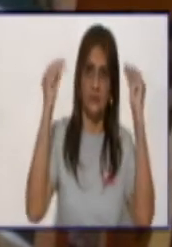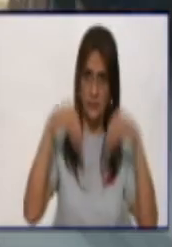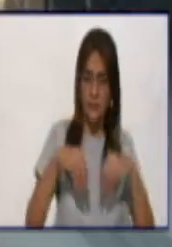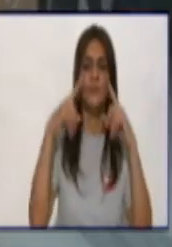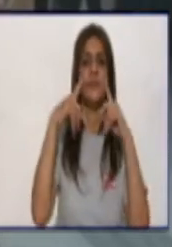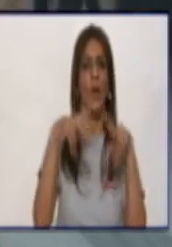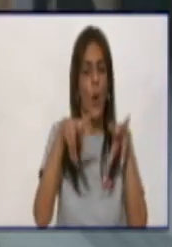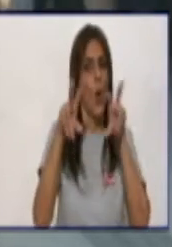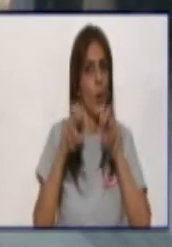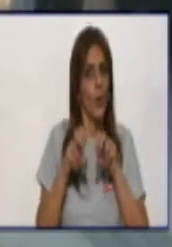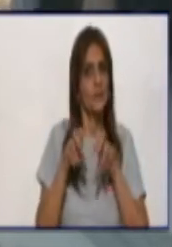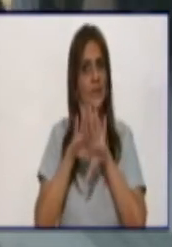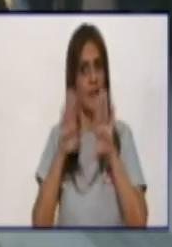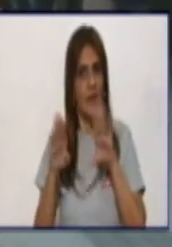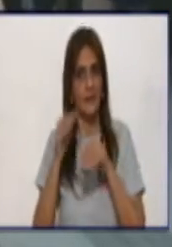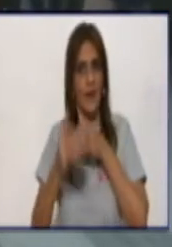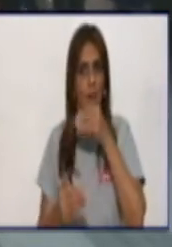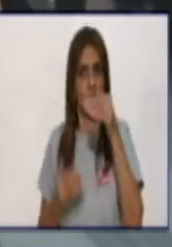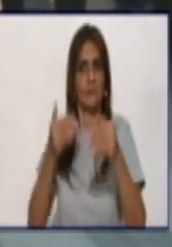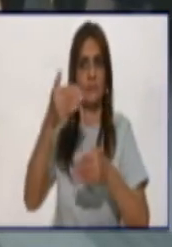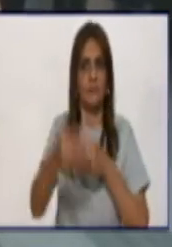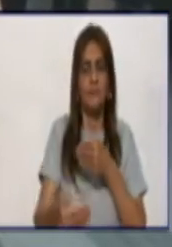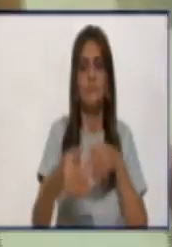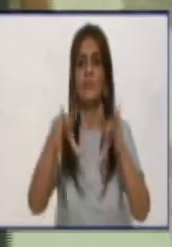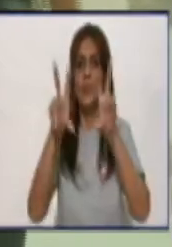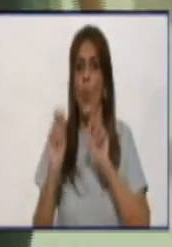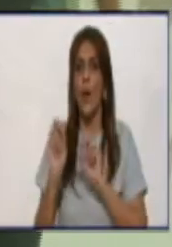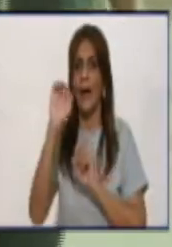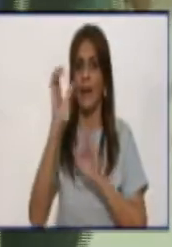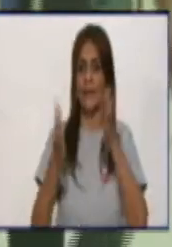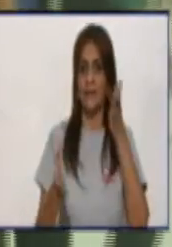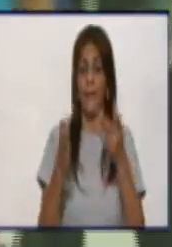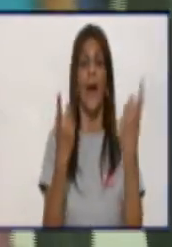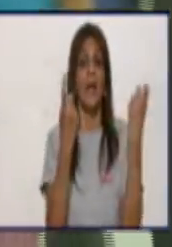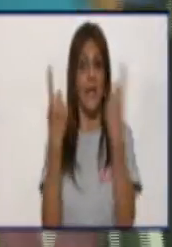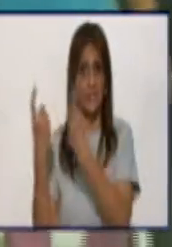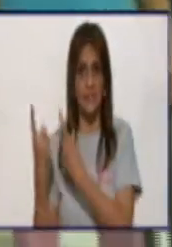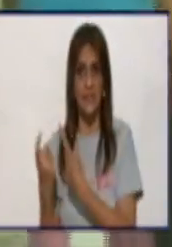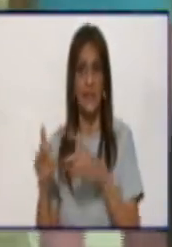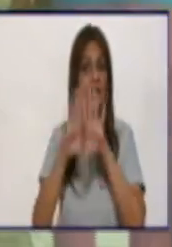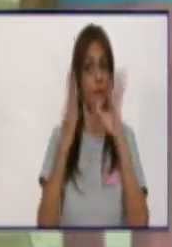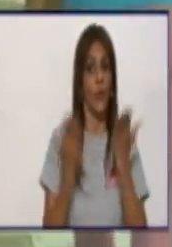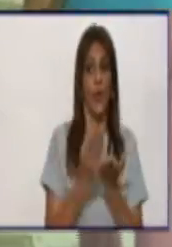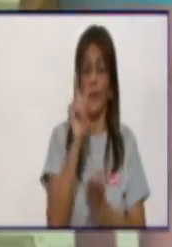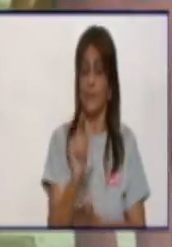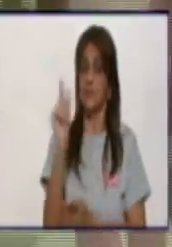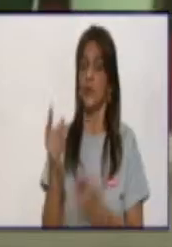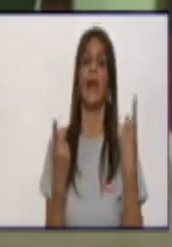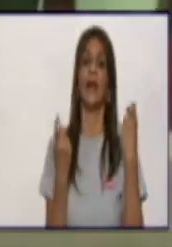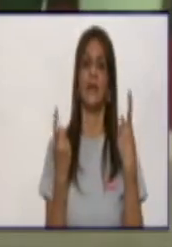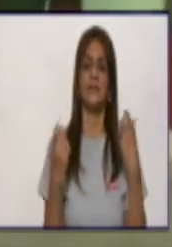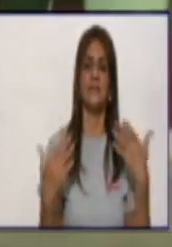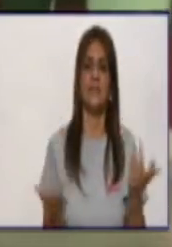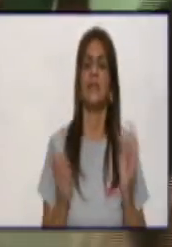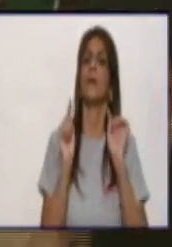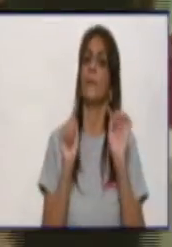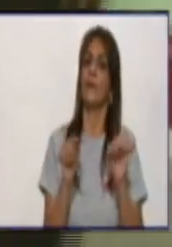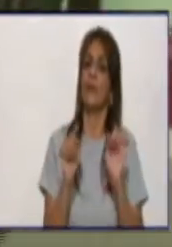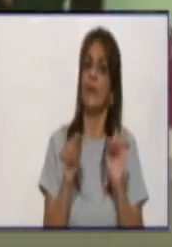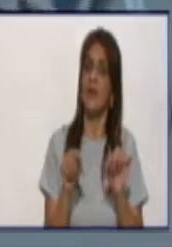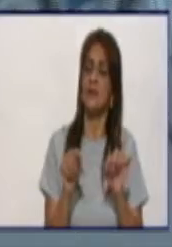nosotros estamos ya yendo a una etapa de apertura necesaria que todos las necesitábamos reitero y es de lo que nosotros queremos en esta